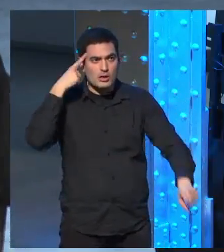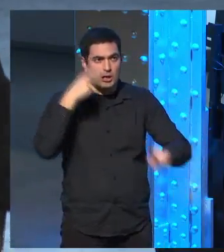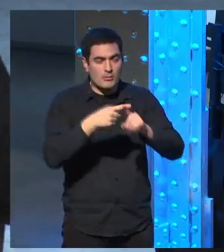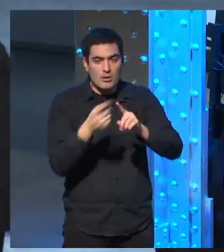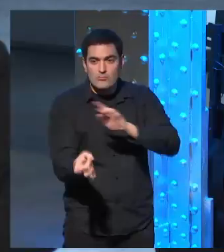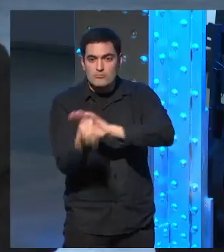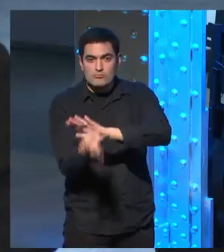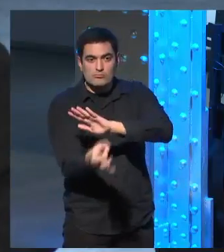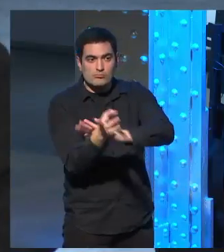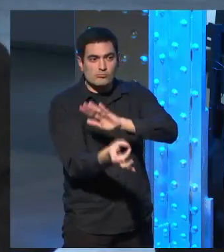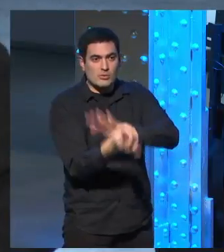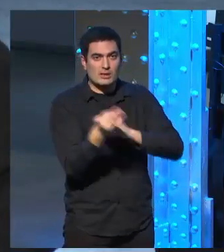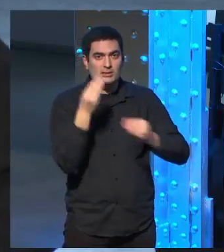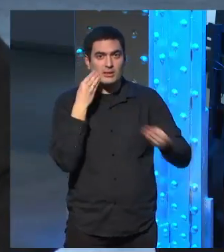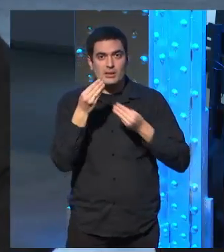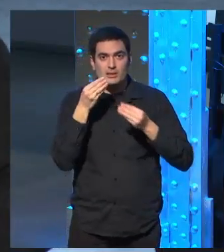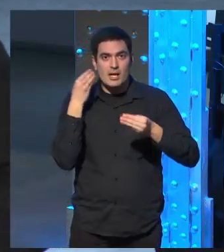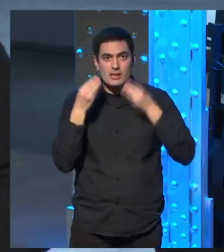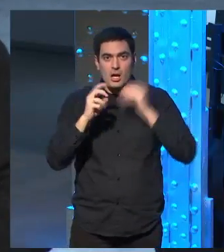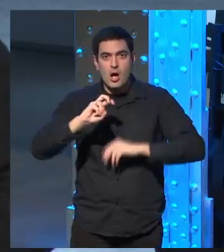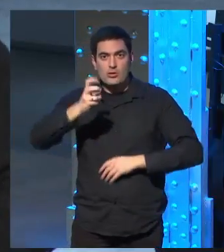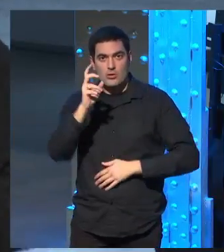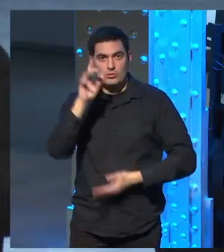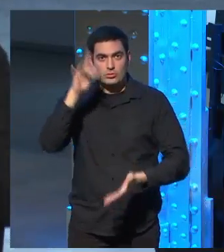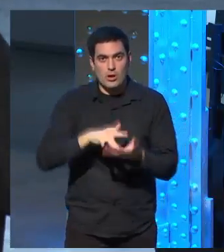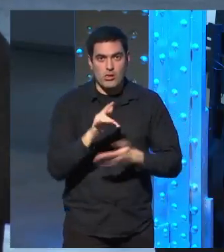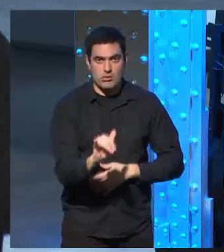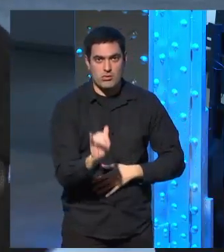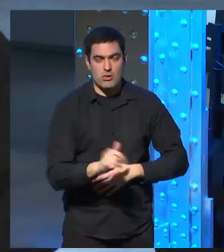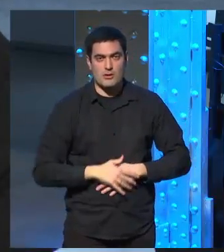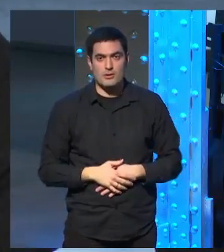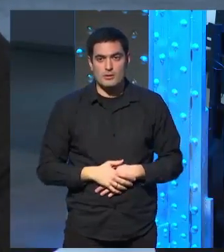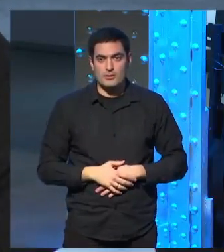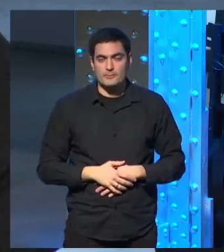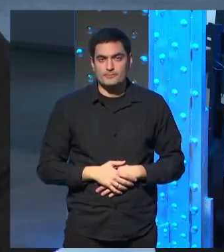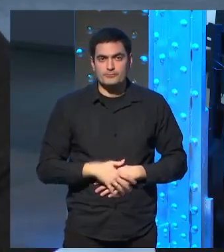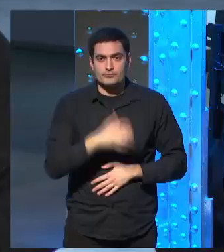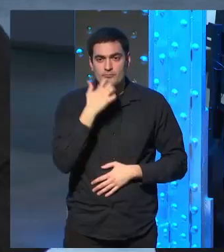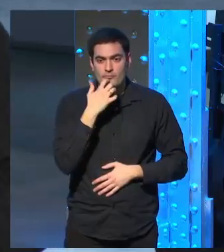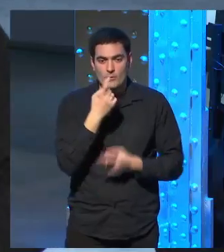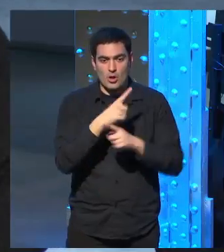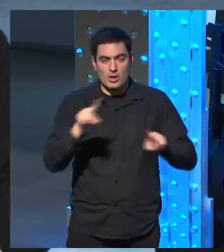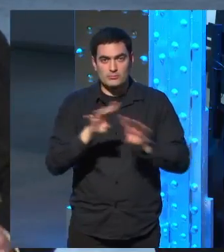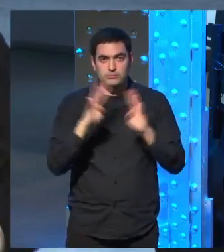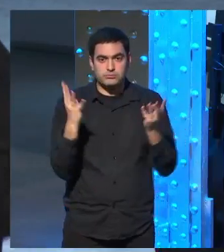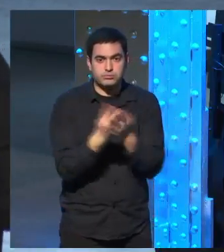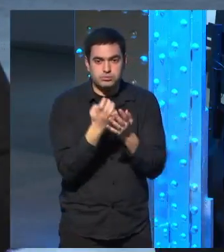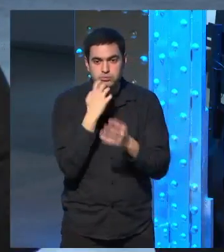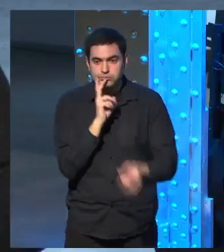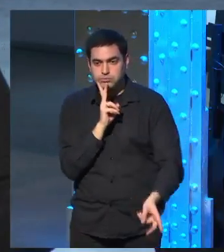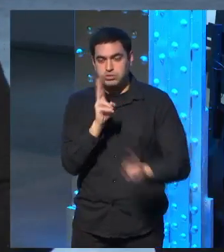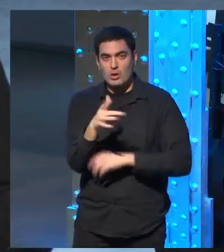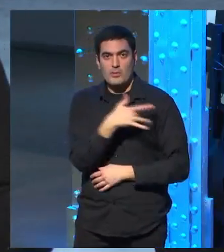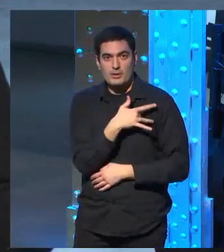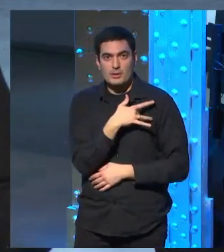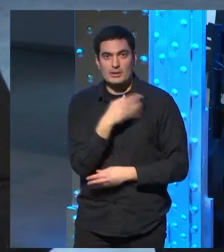generar otra estética, ¿no? Sobre todo también en parte como respuesta, como reacción al